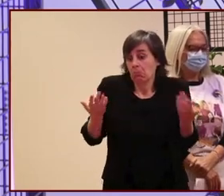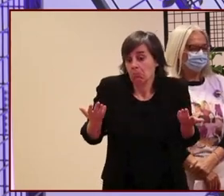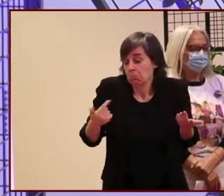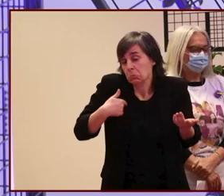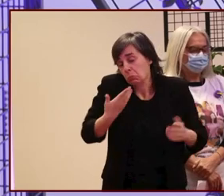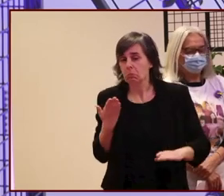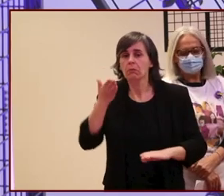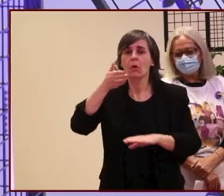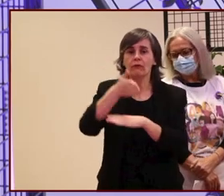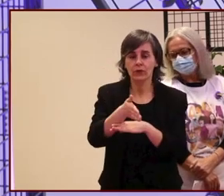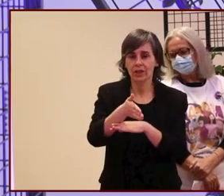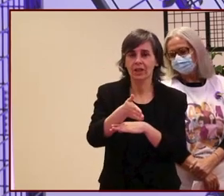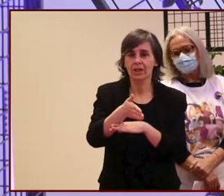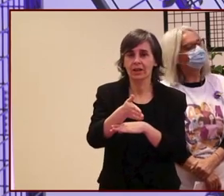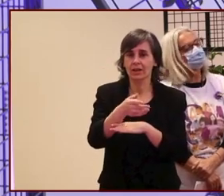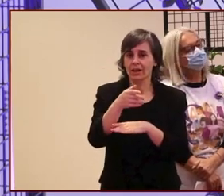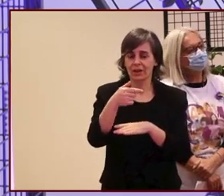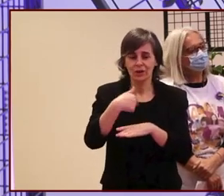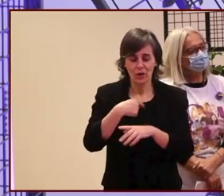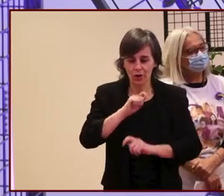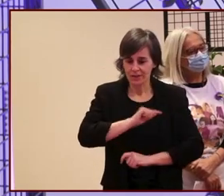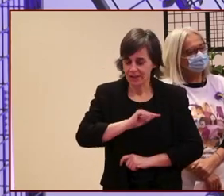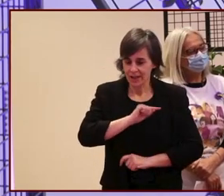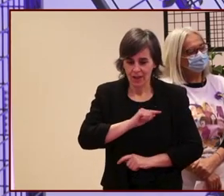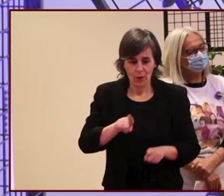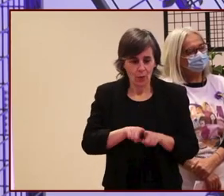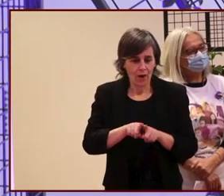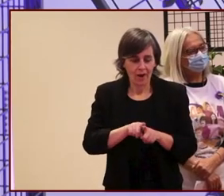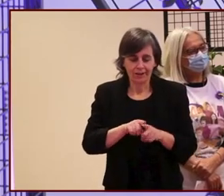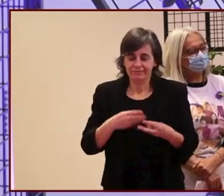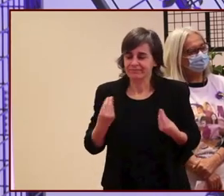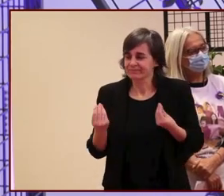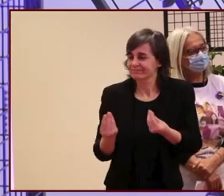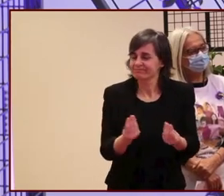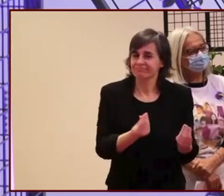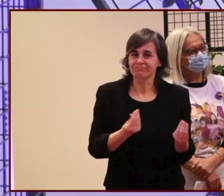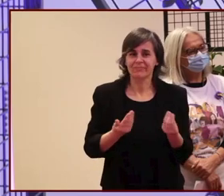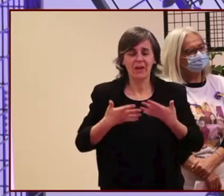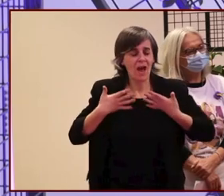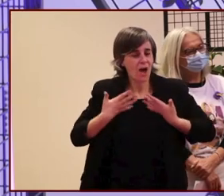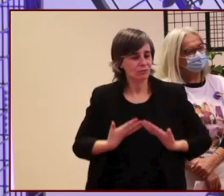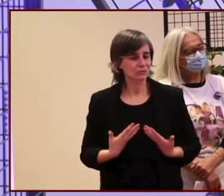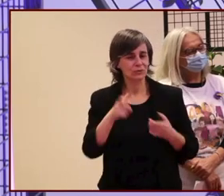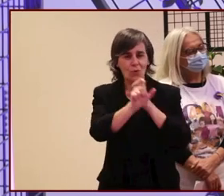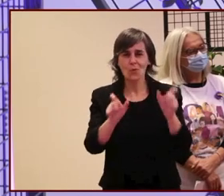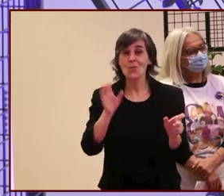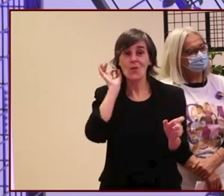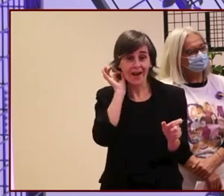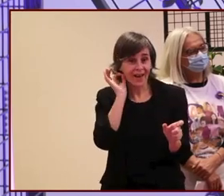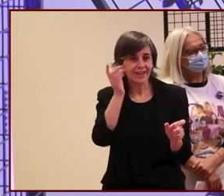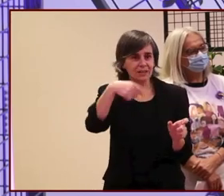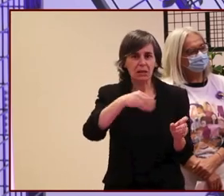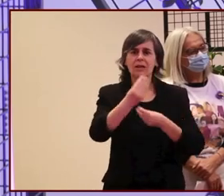fue encontrarme tan arropada entre que las mujeres con tantas cosas que